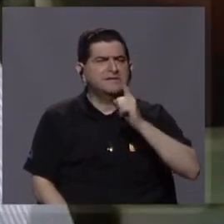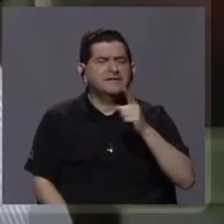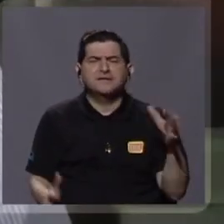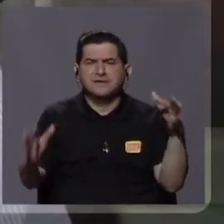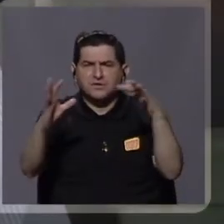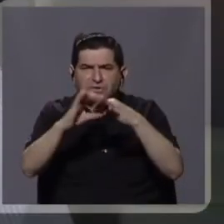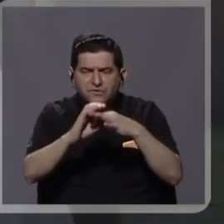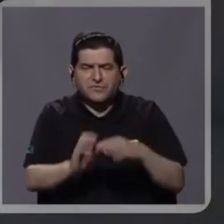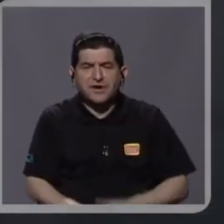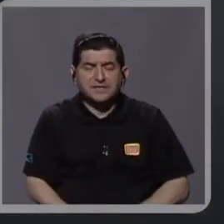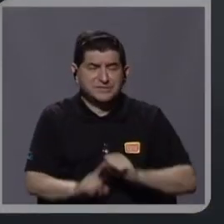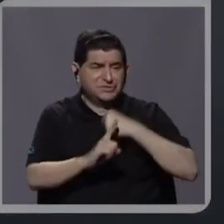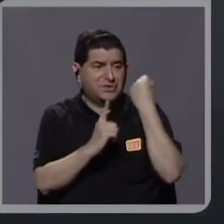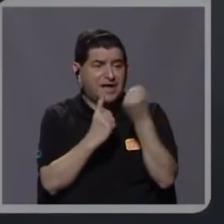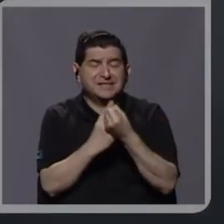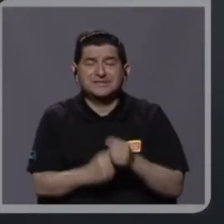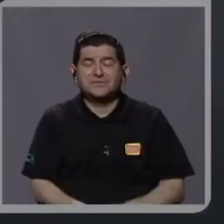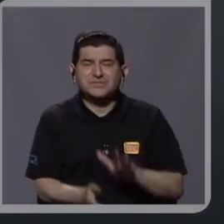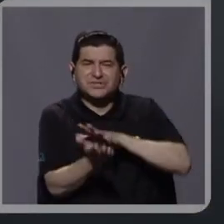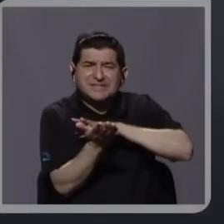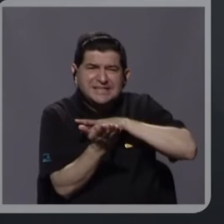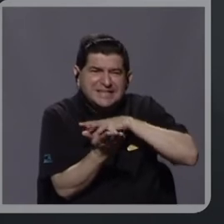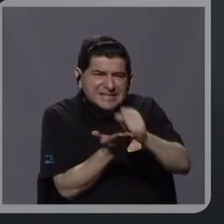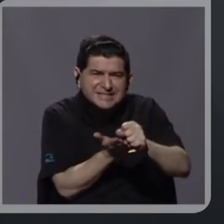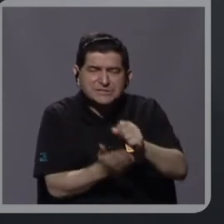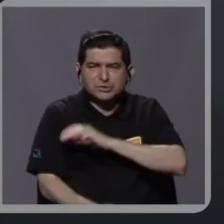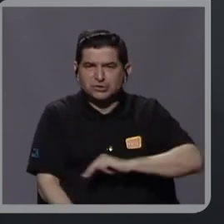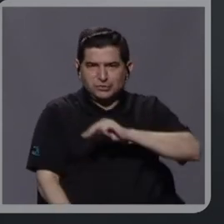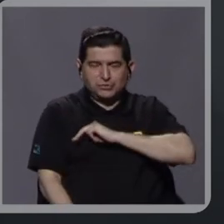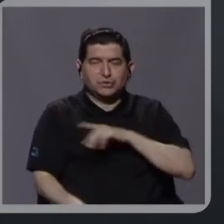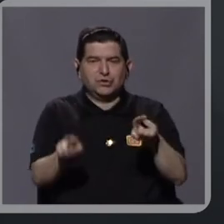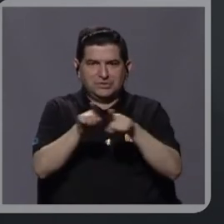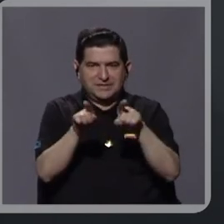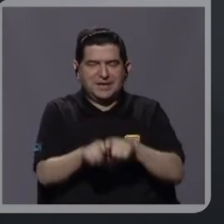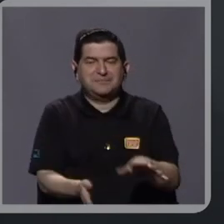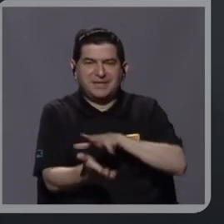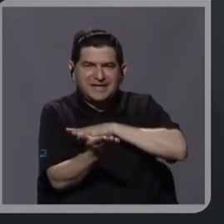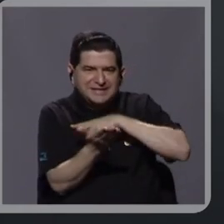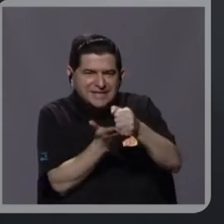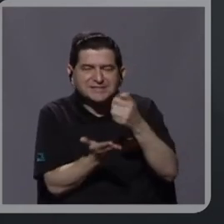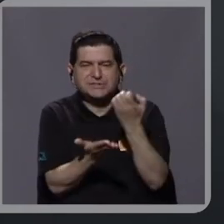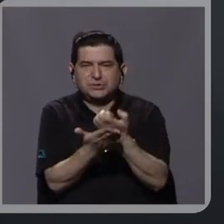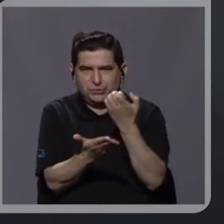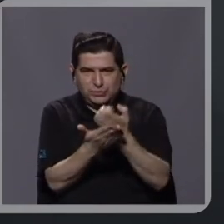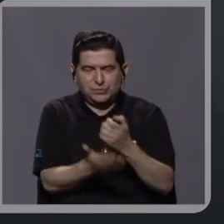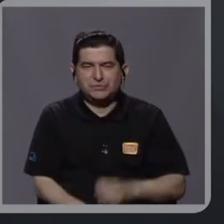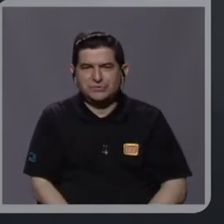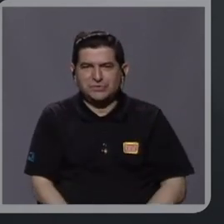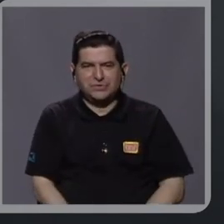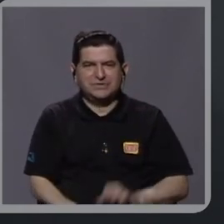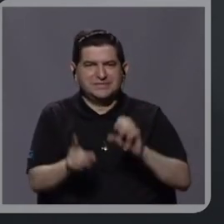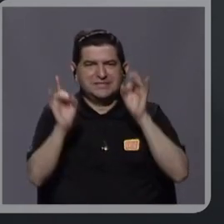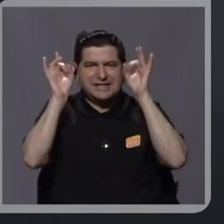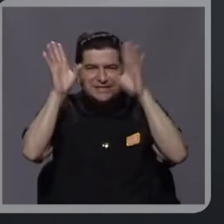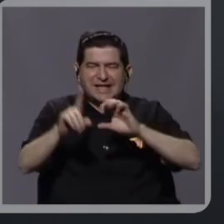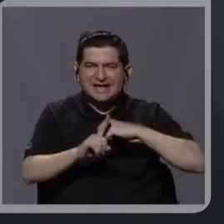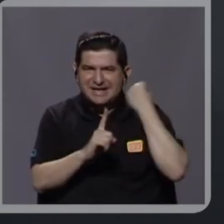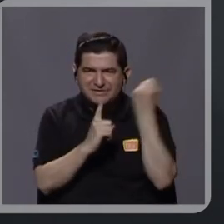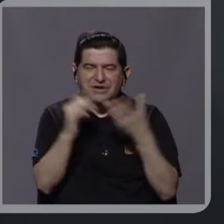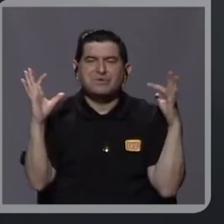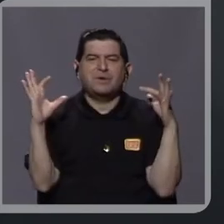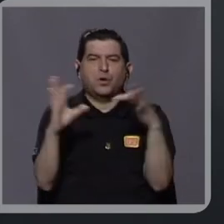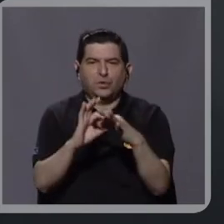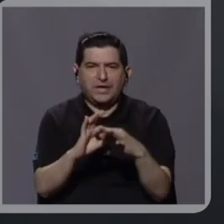respecto a esta catástrofe moral hay que añadir la catastro económica el desastre económico que va de la